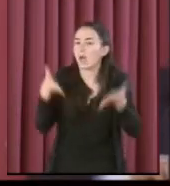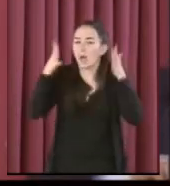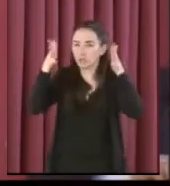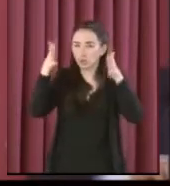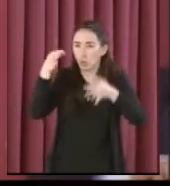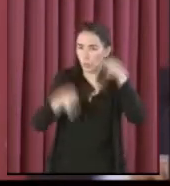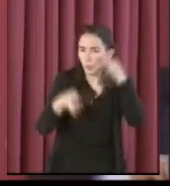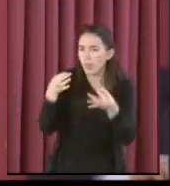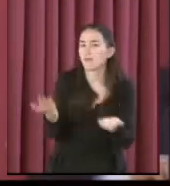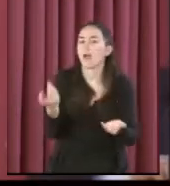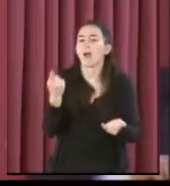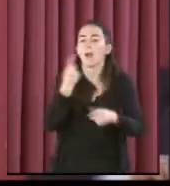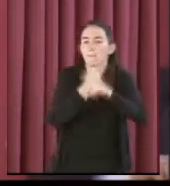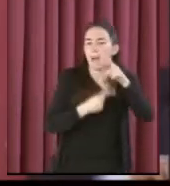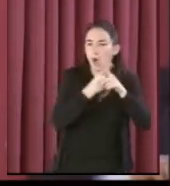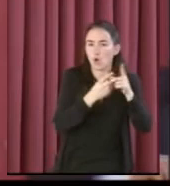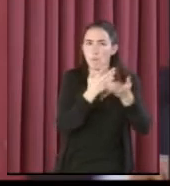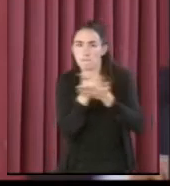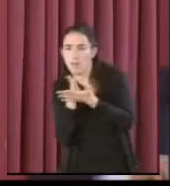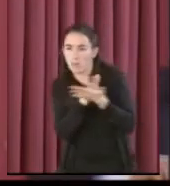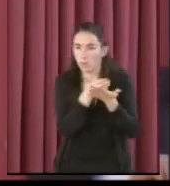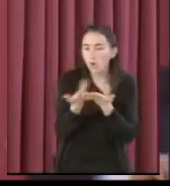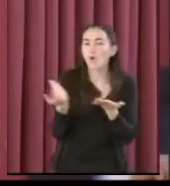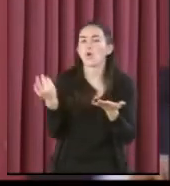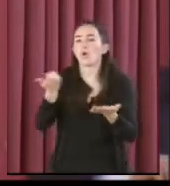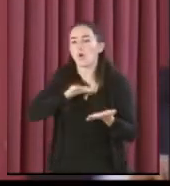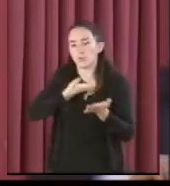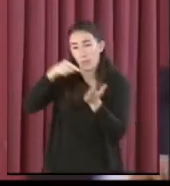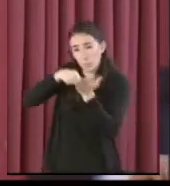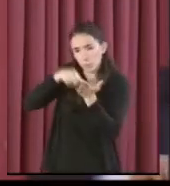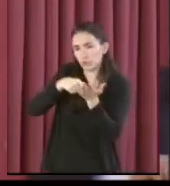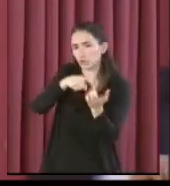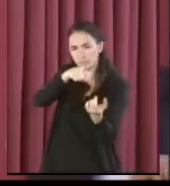entidades bancarias, exención de impuestos municipales. Desde la colaboración